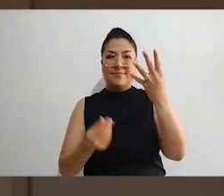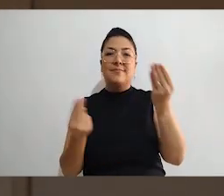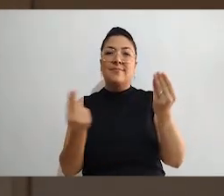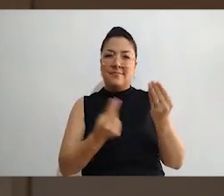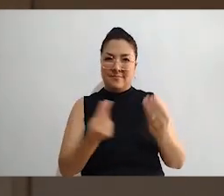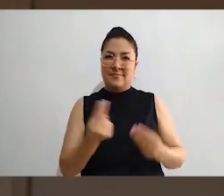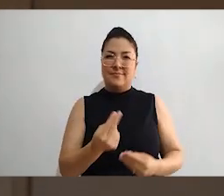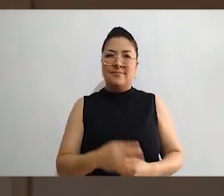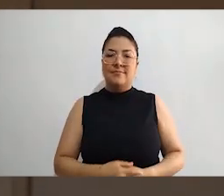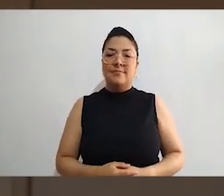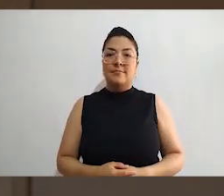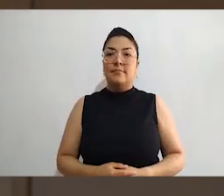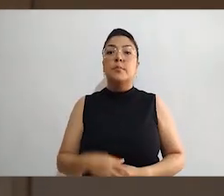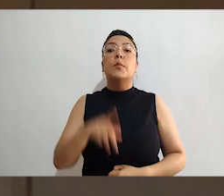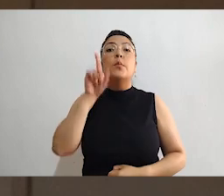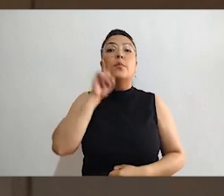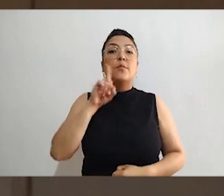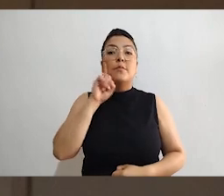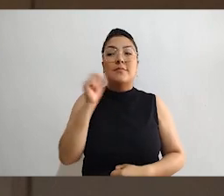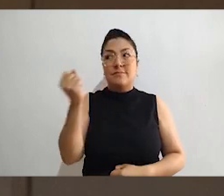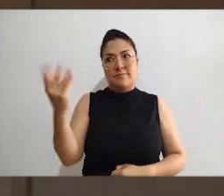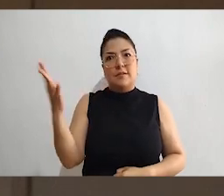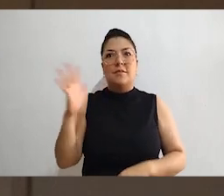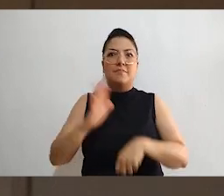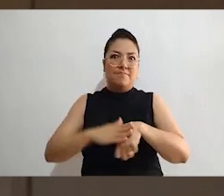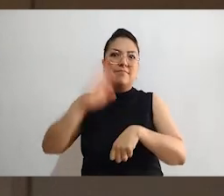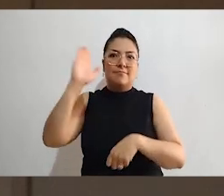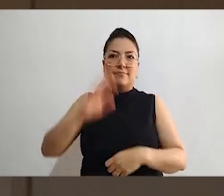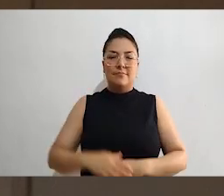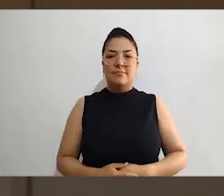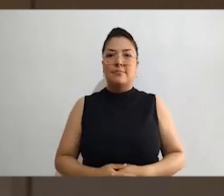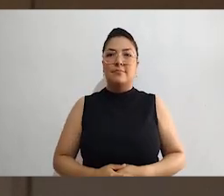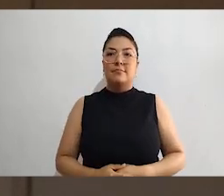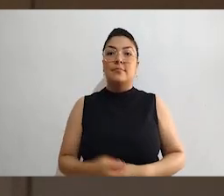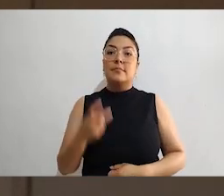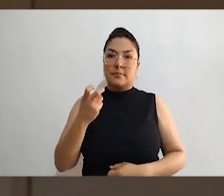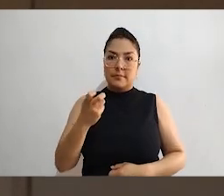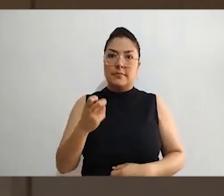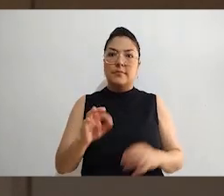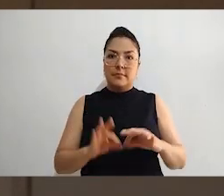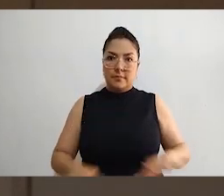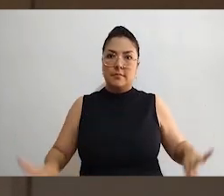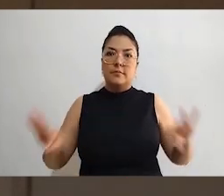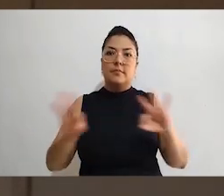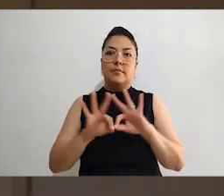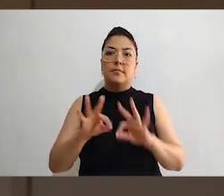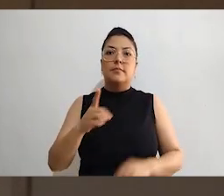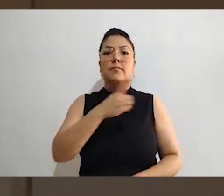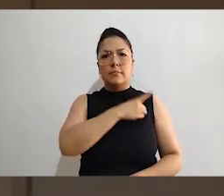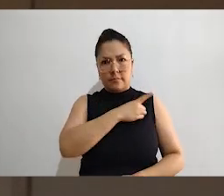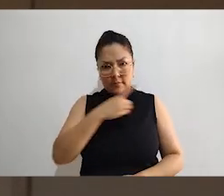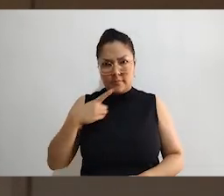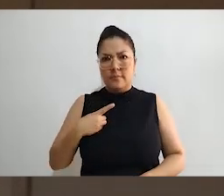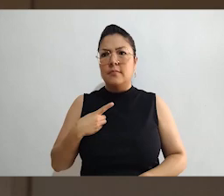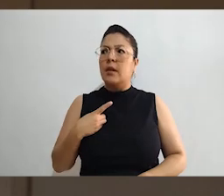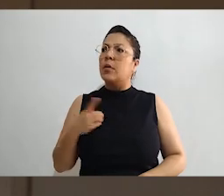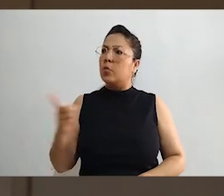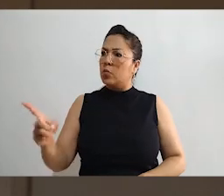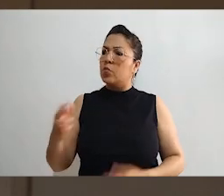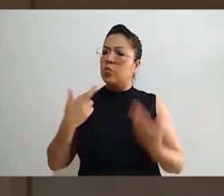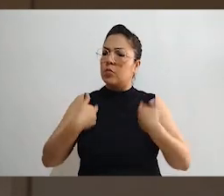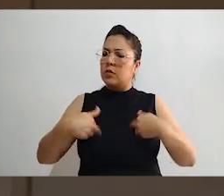representación. Habría que ver. Las mujeres son mayoría. Por eso es obligatorio que tengan su